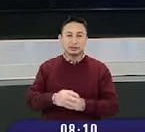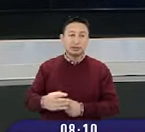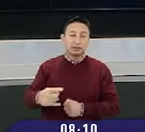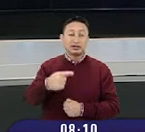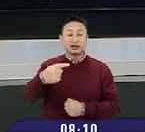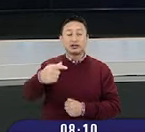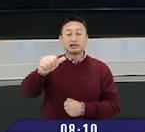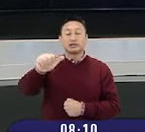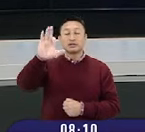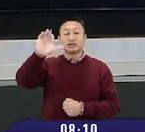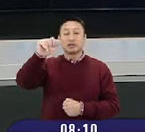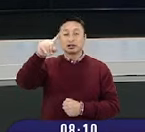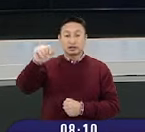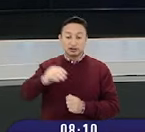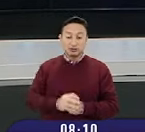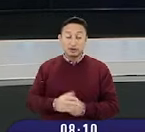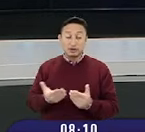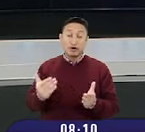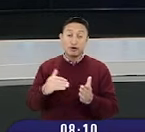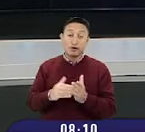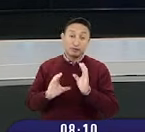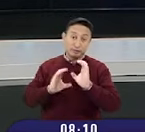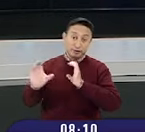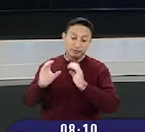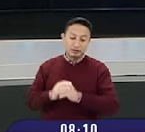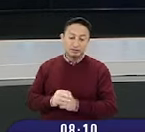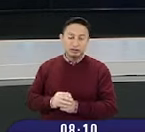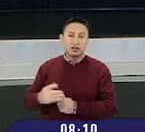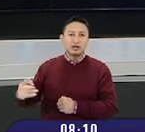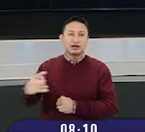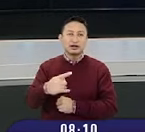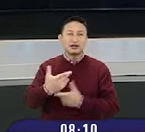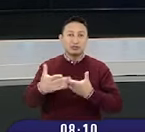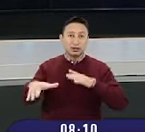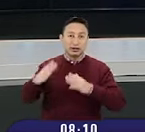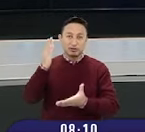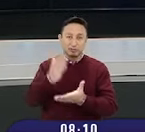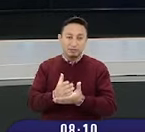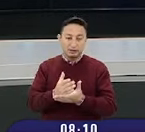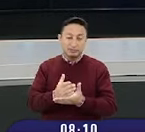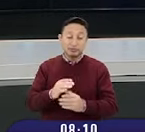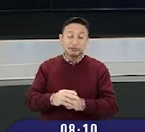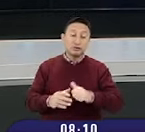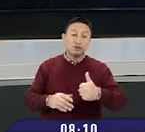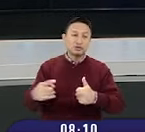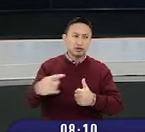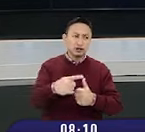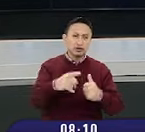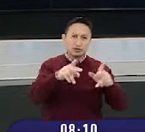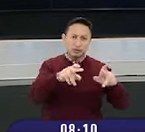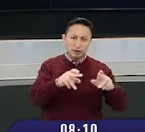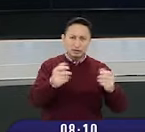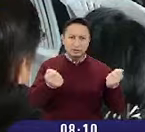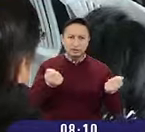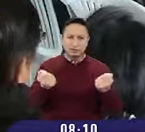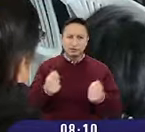funcionarios municipales en conversaciones. De una parte se busca erradicar esta actividad y de otra la regularización.